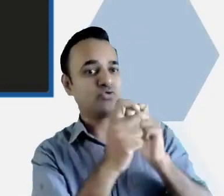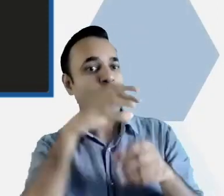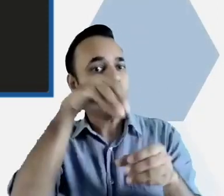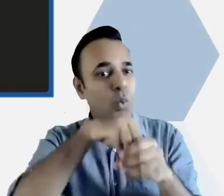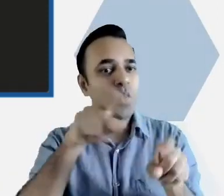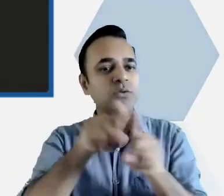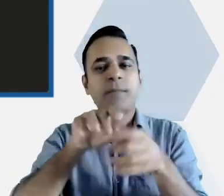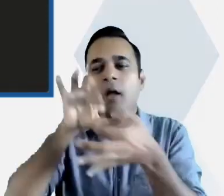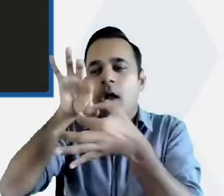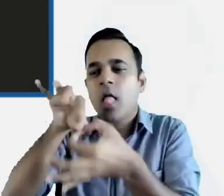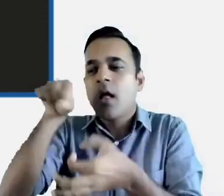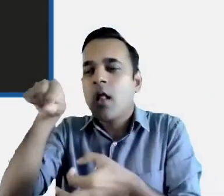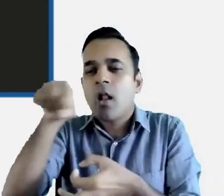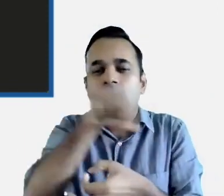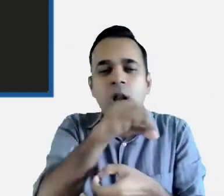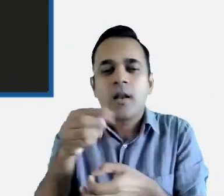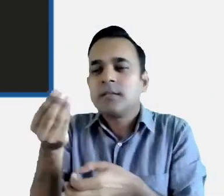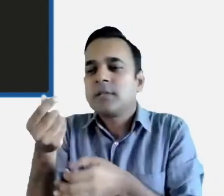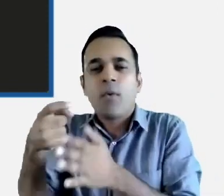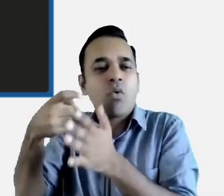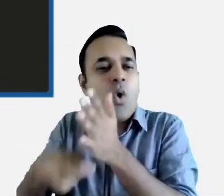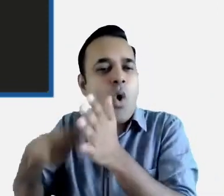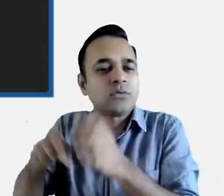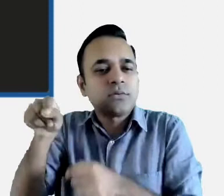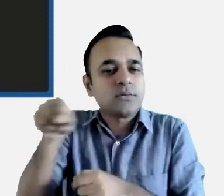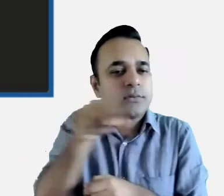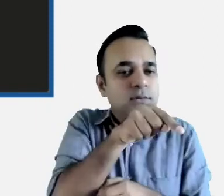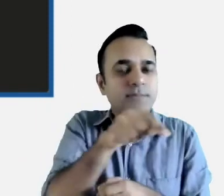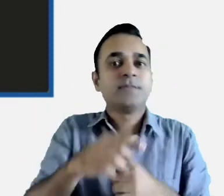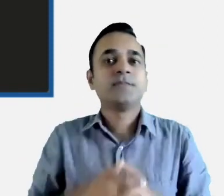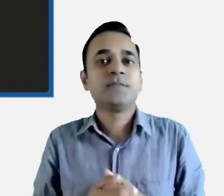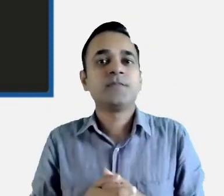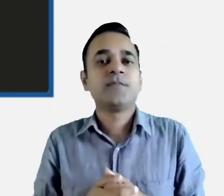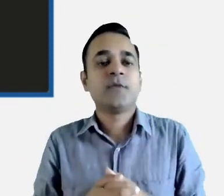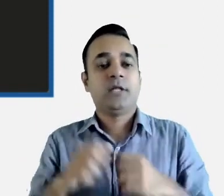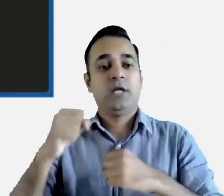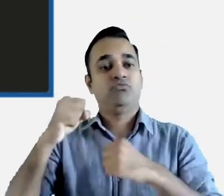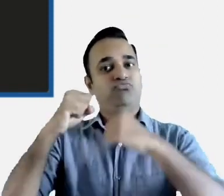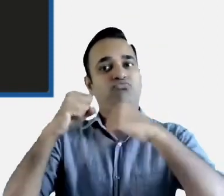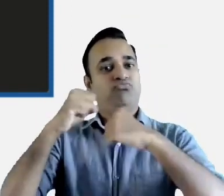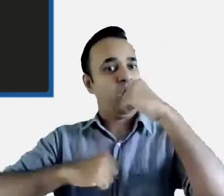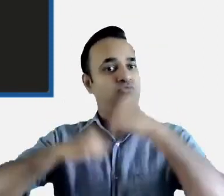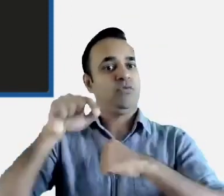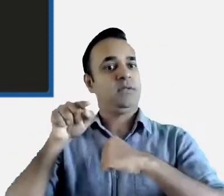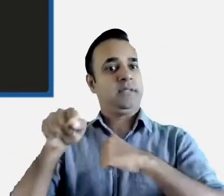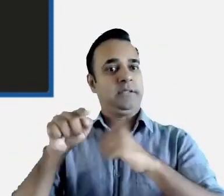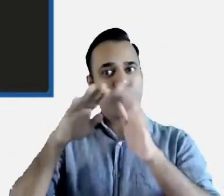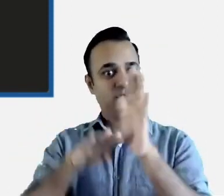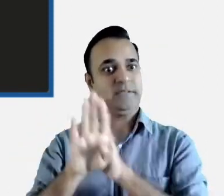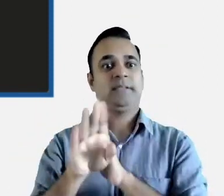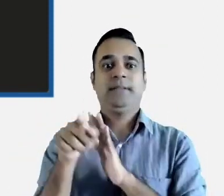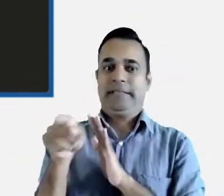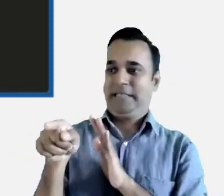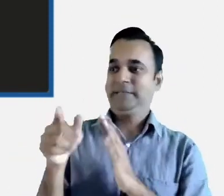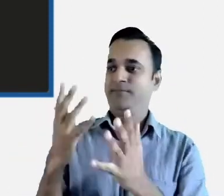Adicionalmente, el informe destaca que los países de ingresos medianos y bajos podrían beneficiarse